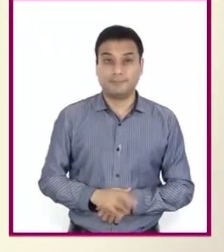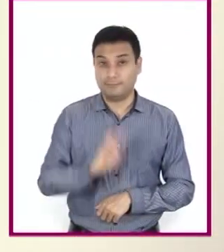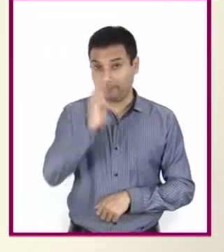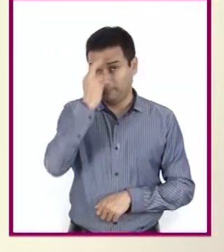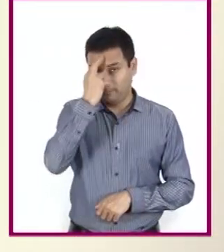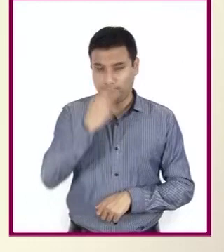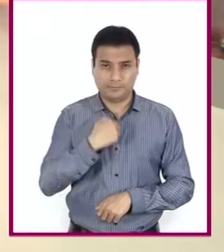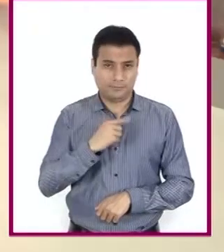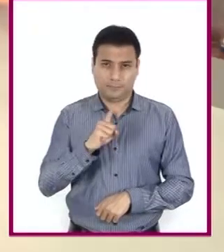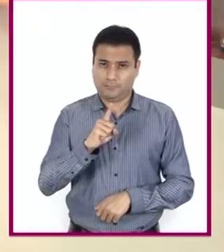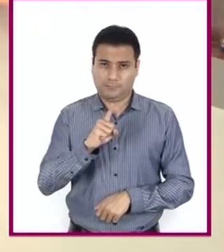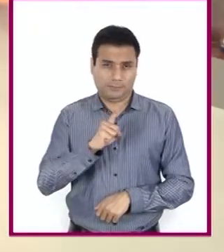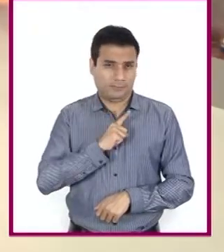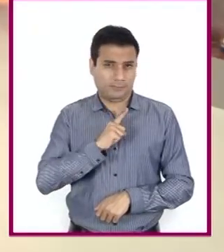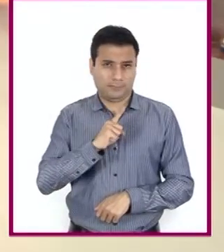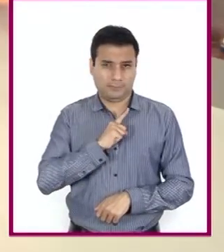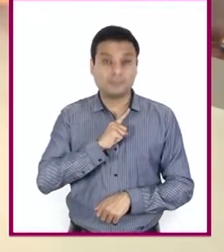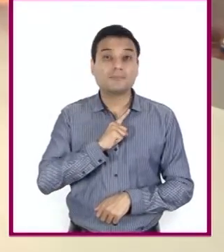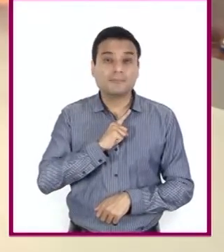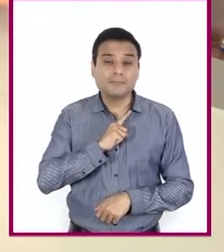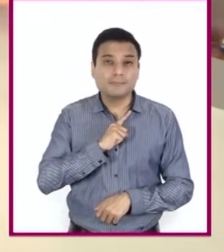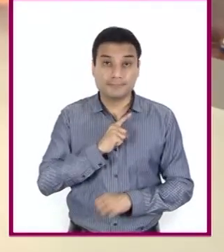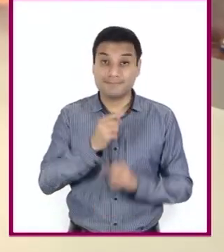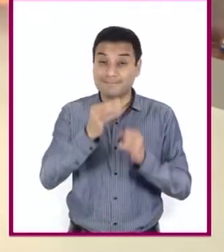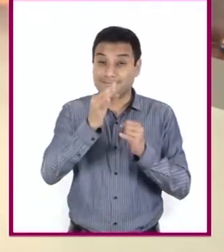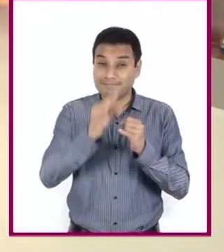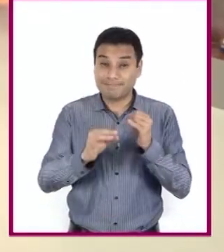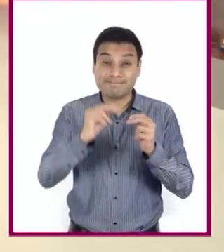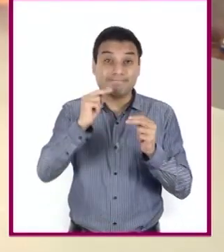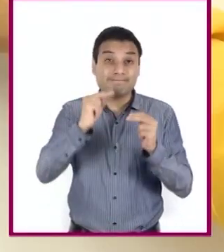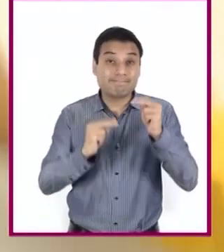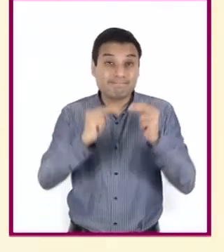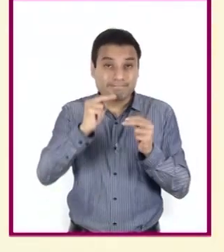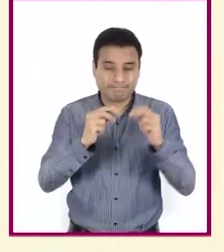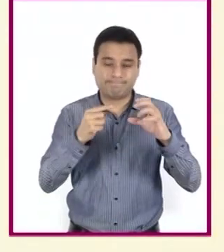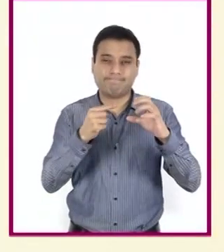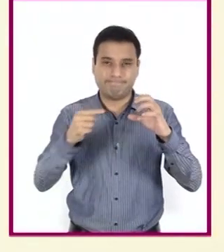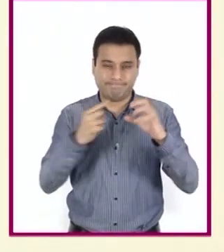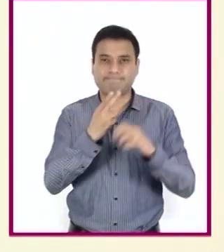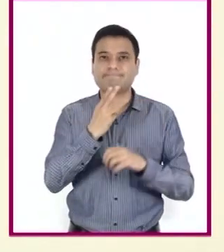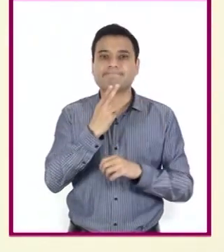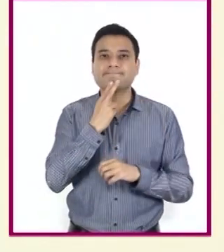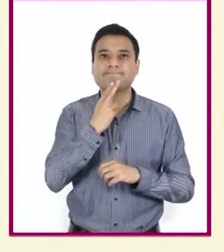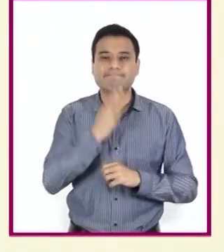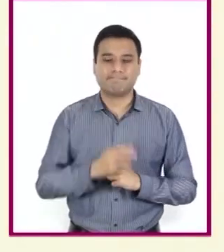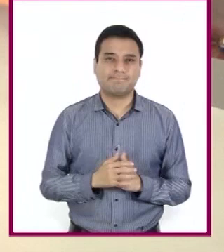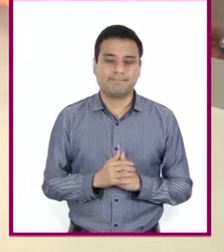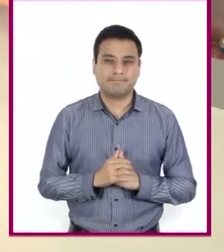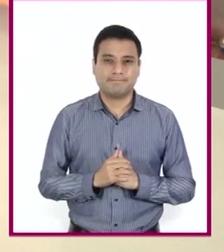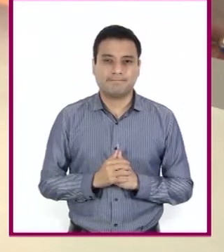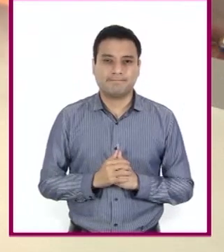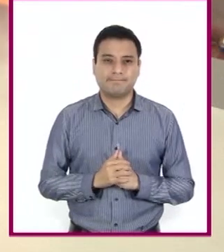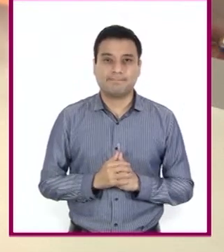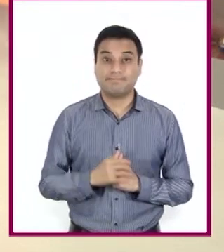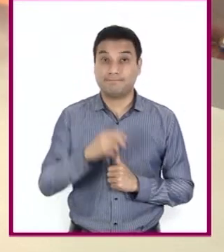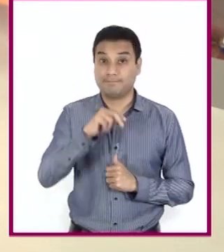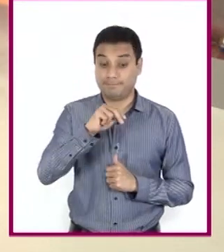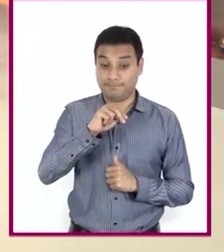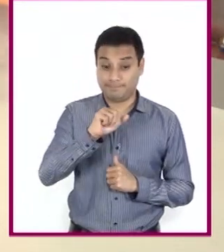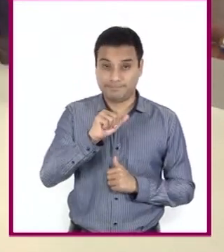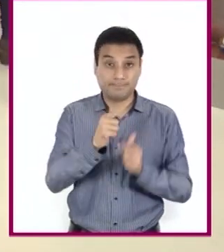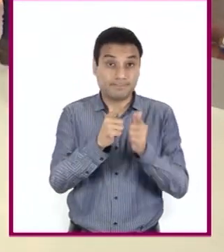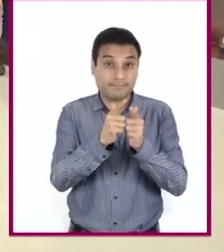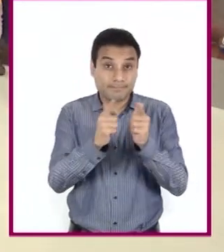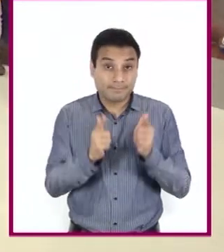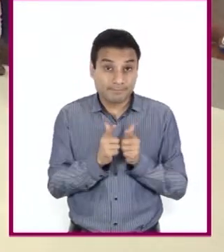se colocan los electrones del último nivel. Y estos van de acuerdo al número de su grupo. Sodio grupo 1, un electrón